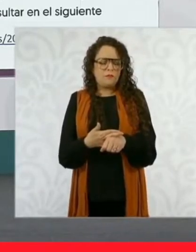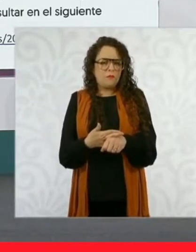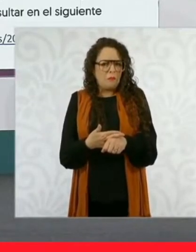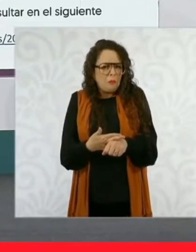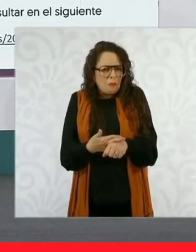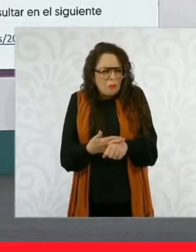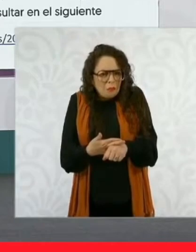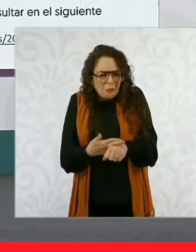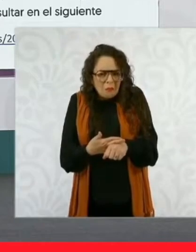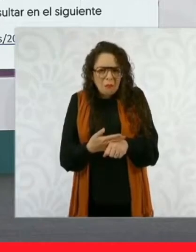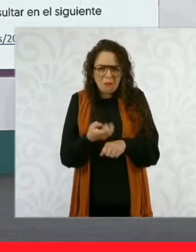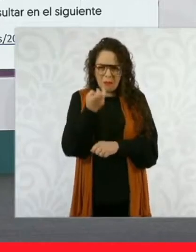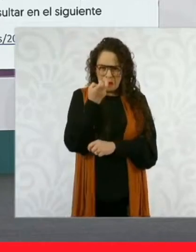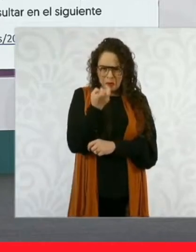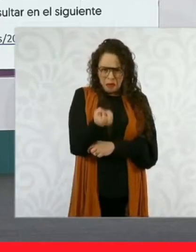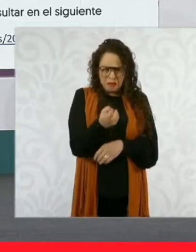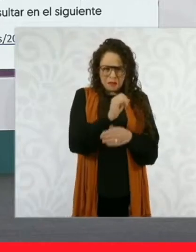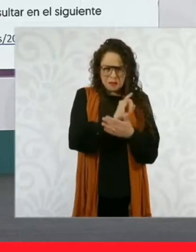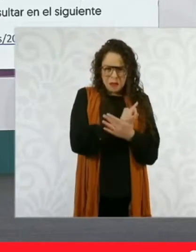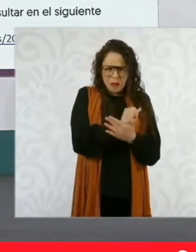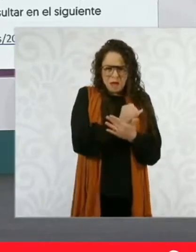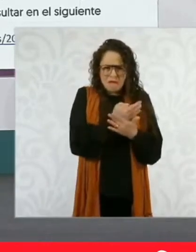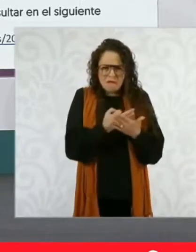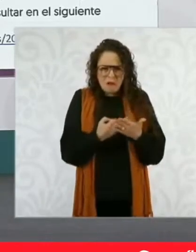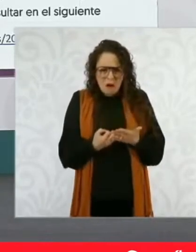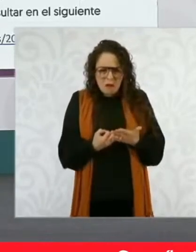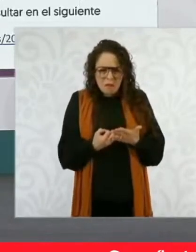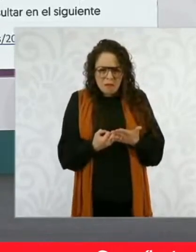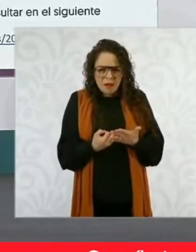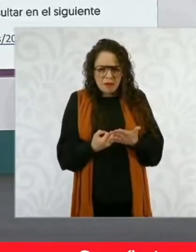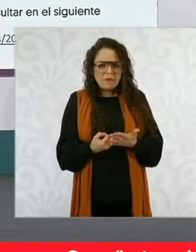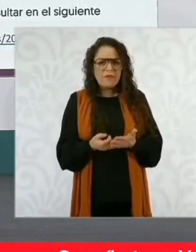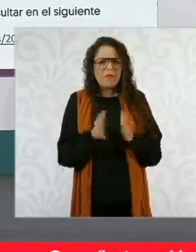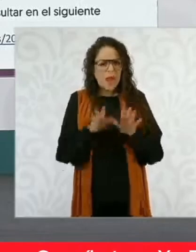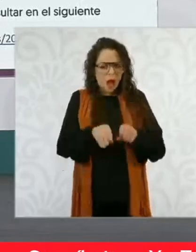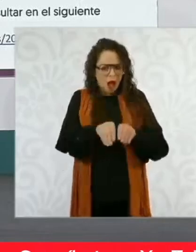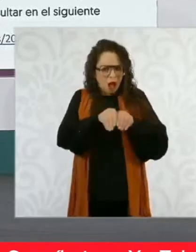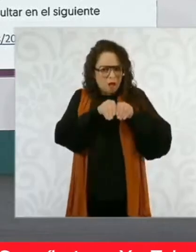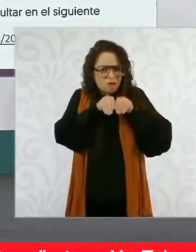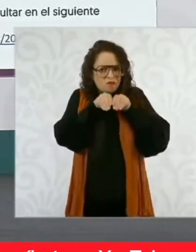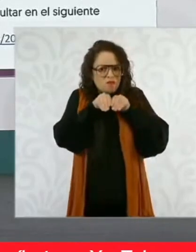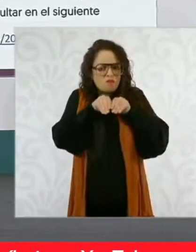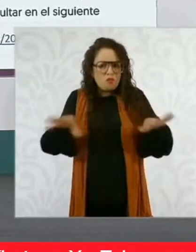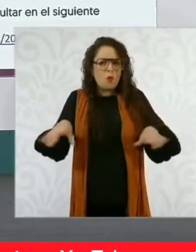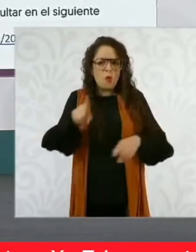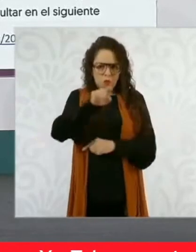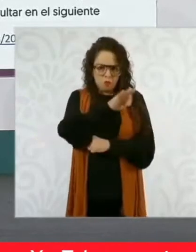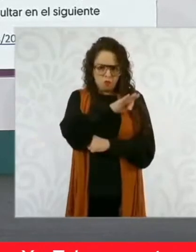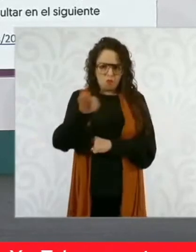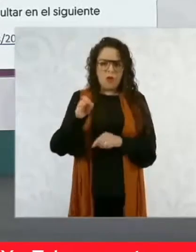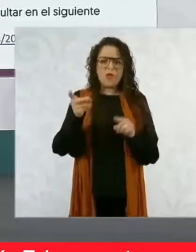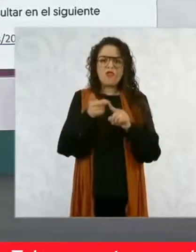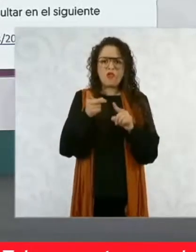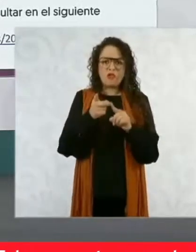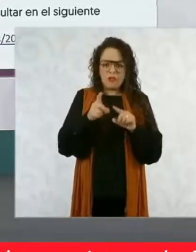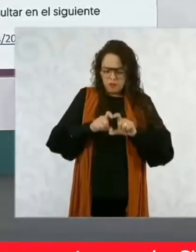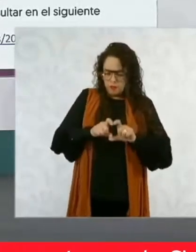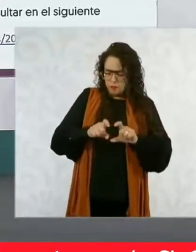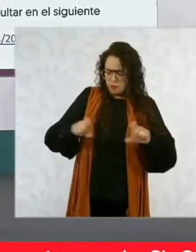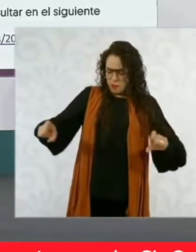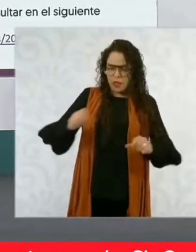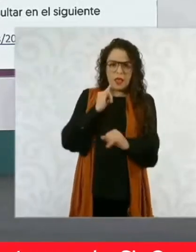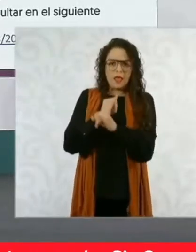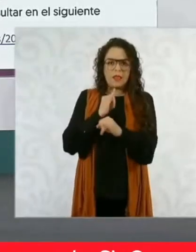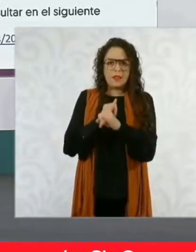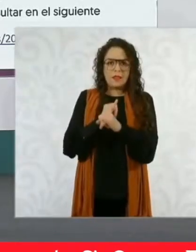Este informe de resultados de la Auditoría Superior es público y se puede consultar en el siguiente vínculo.